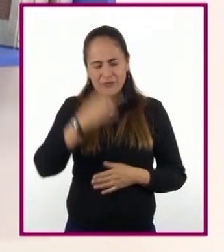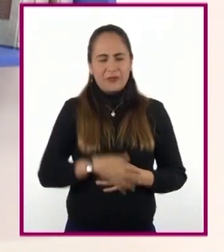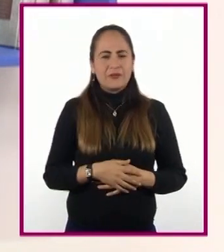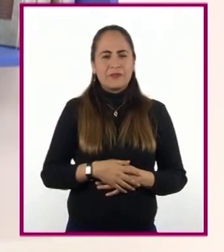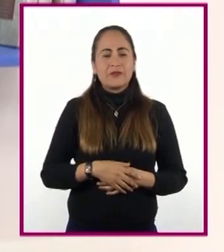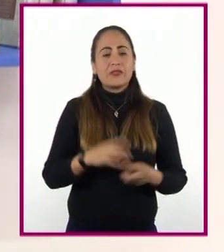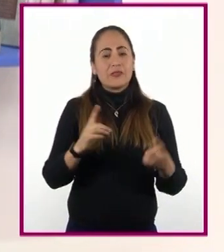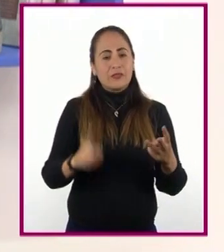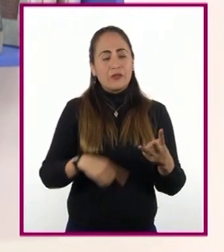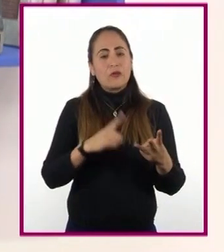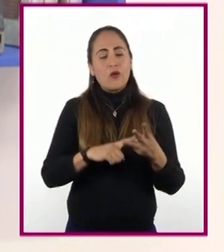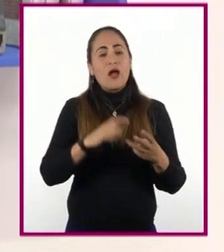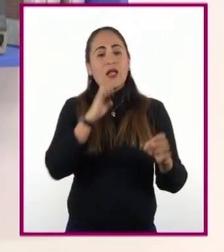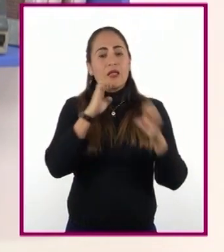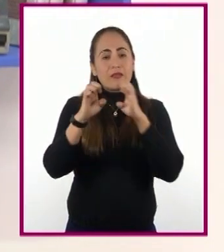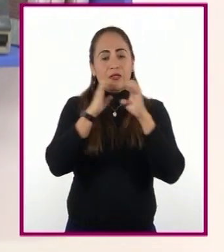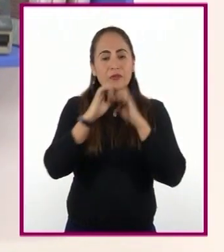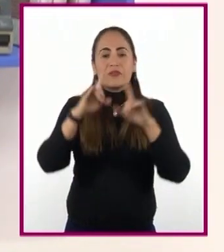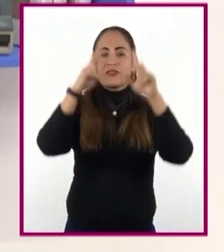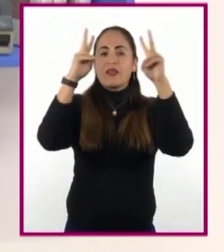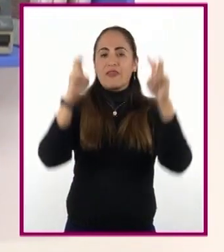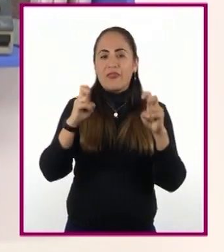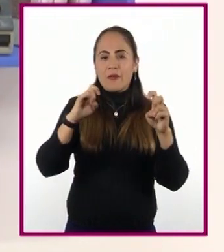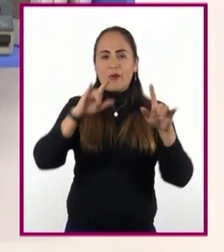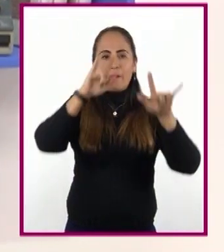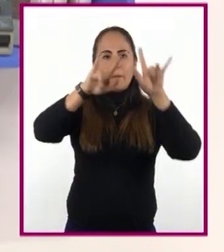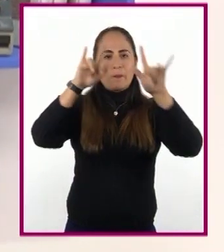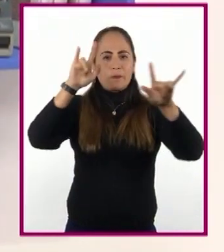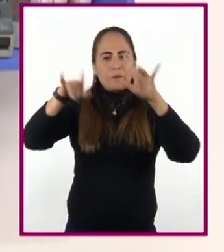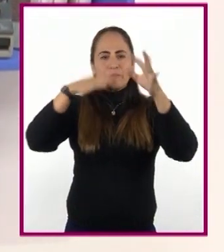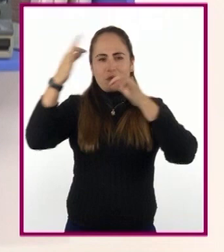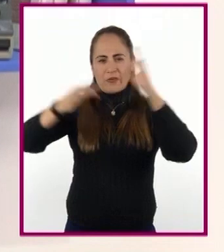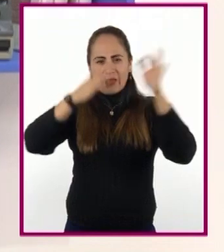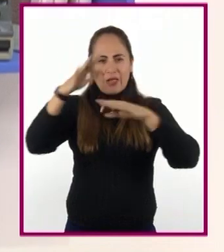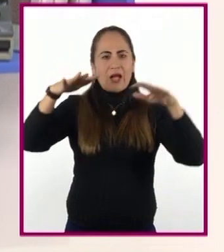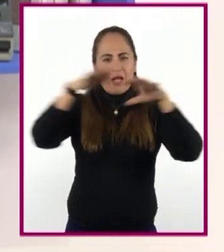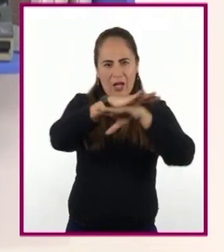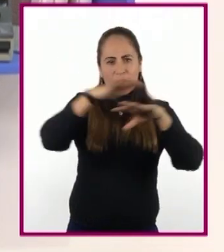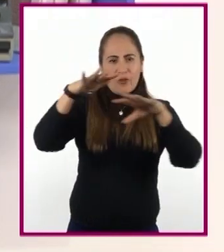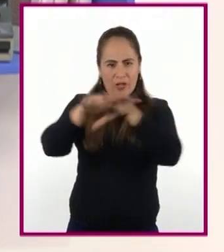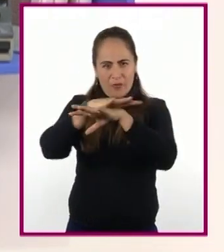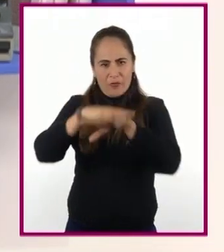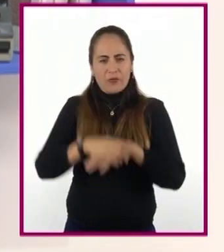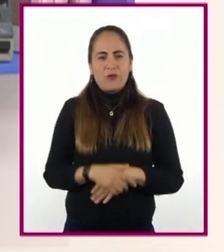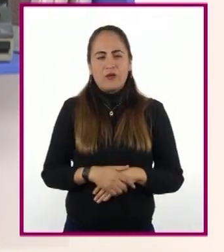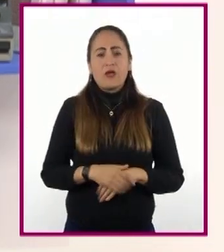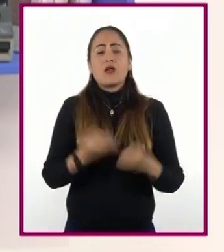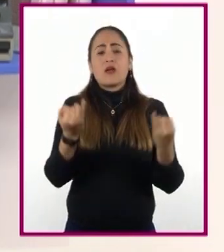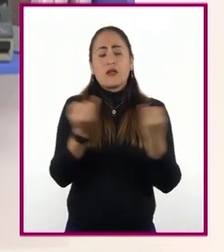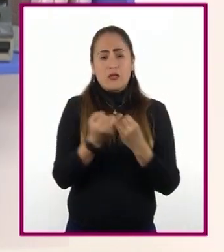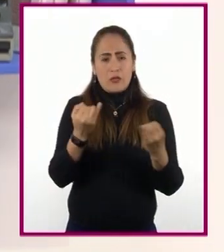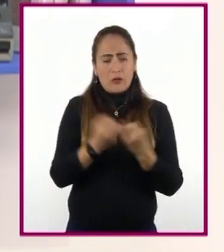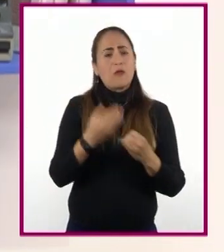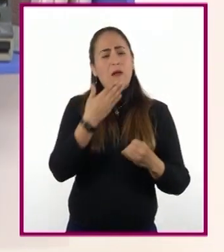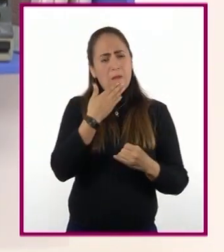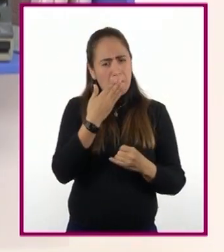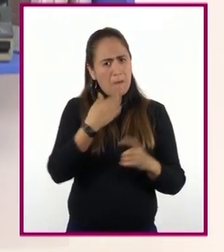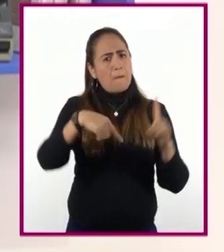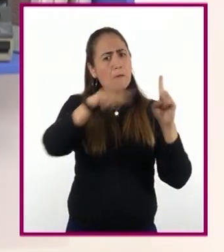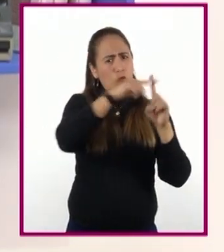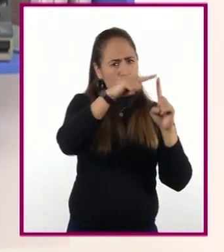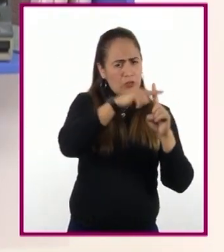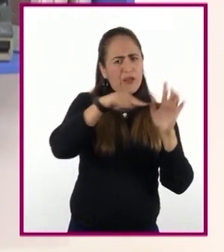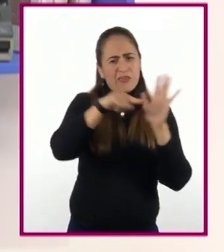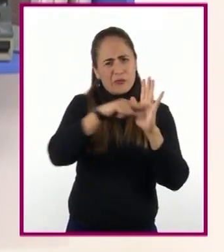una entrevista sobre la publicidad y sus cambios. Se comentó sobre algunas de las ventajas y desventajas de las